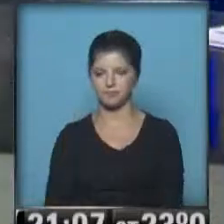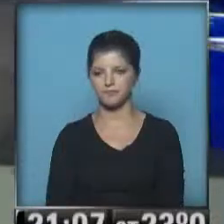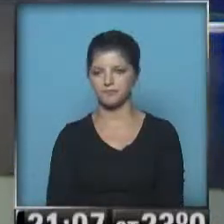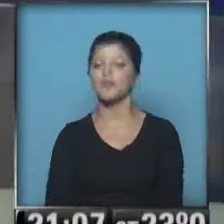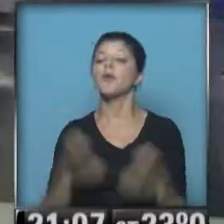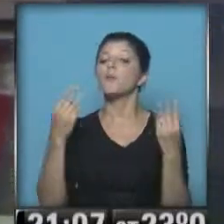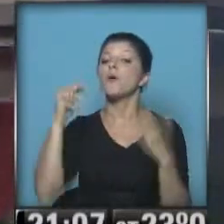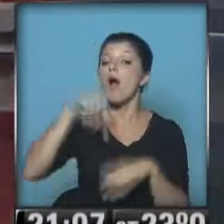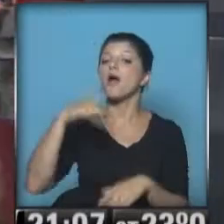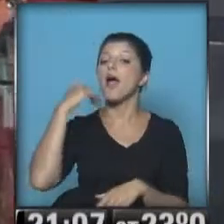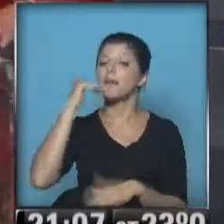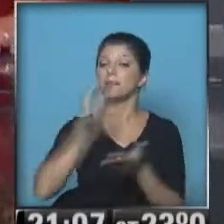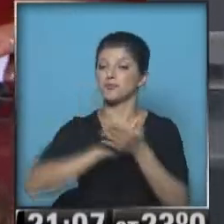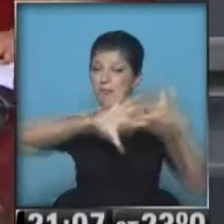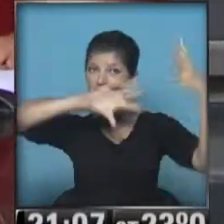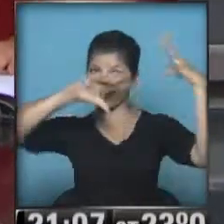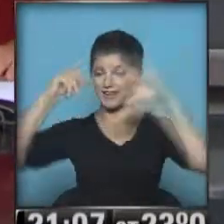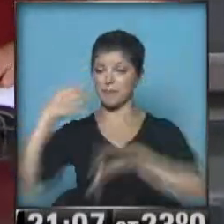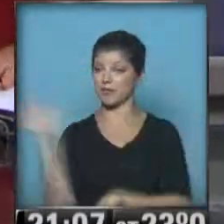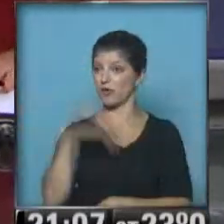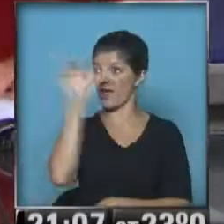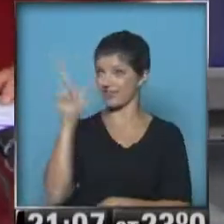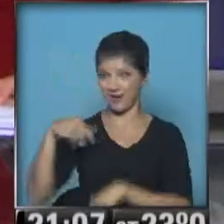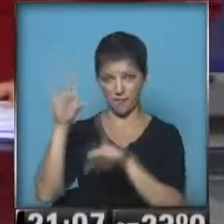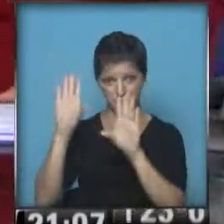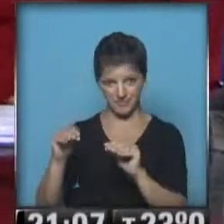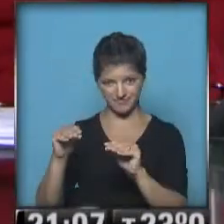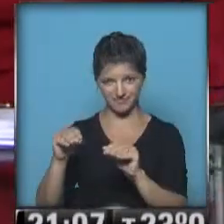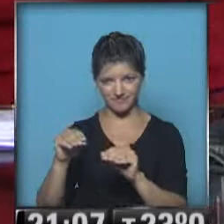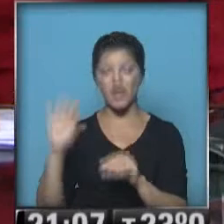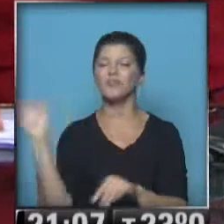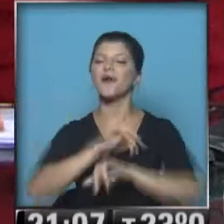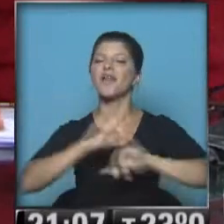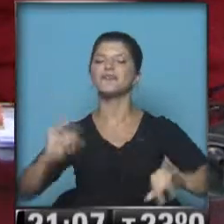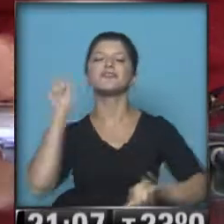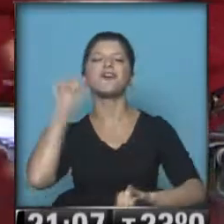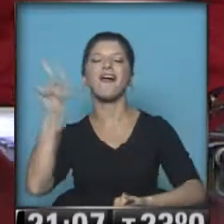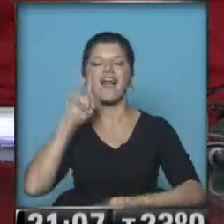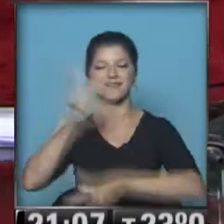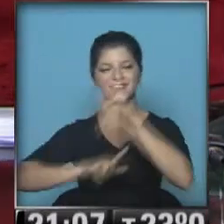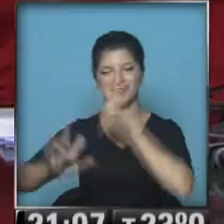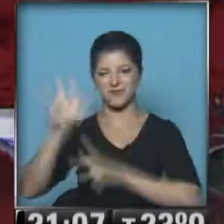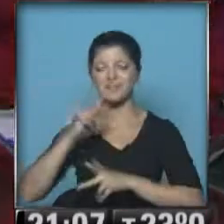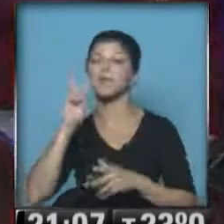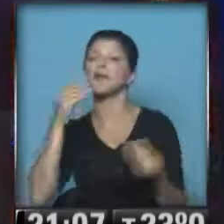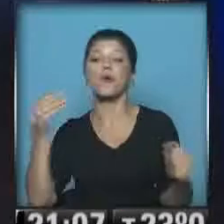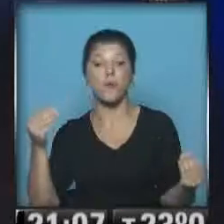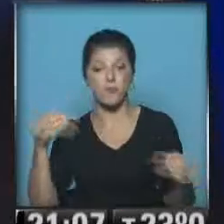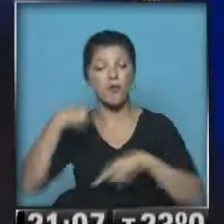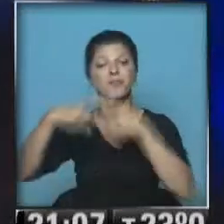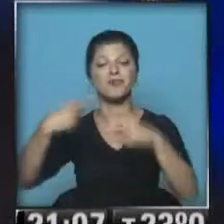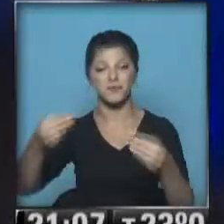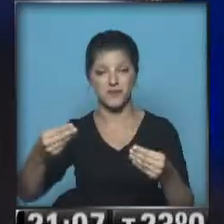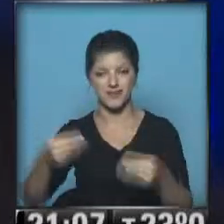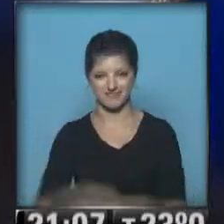Muy bien, vamos a hablar del tiempo una vez más, ahora para todo el territorio nacional. Toda la información con Gabriela Andrietti. Gaby, a ver qué va a pasar con el tiempo.